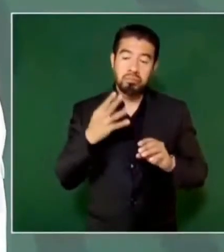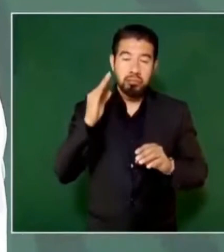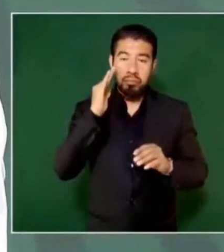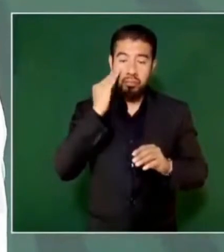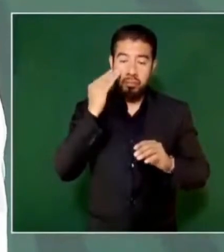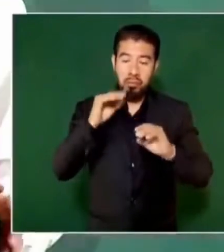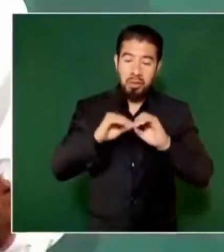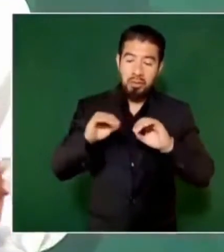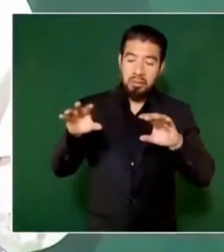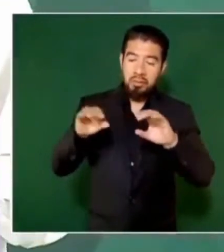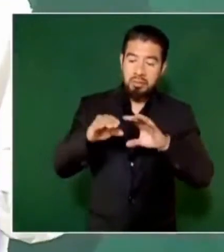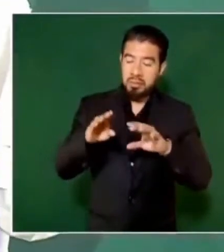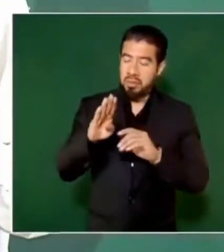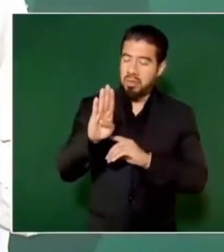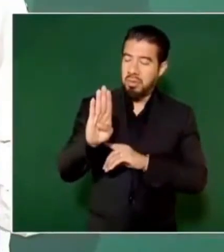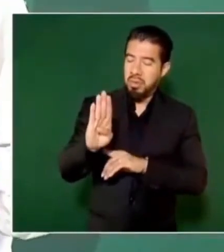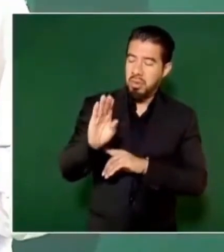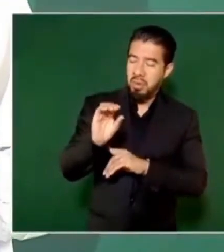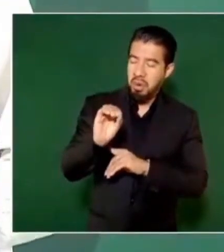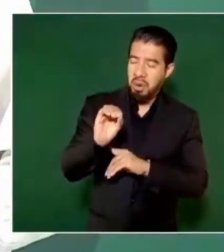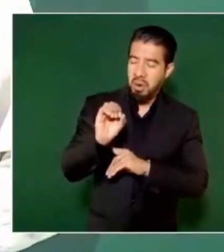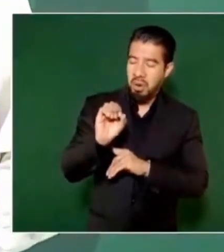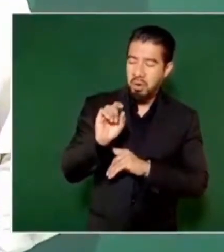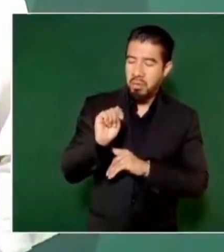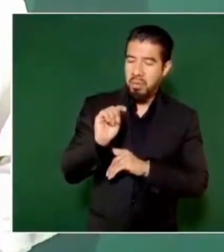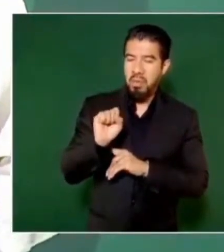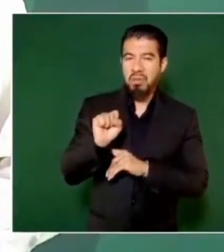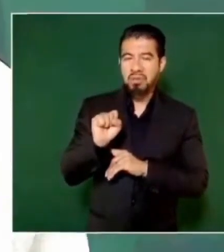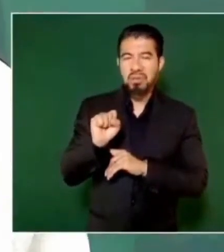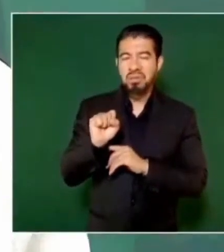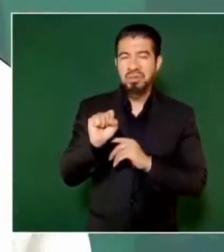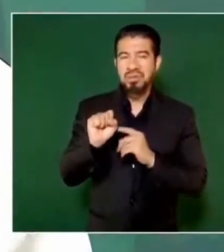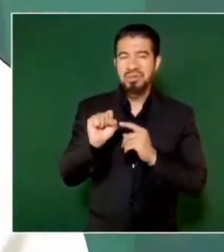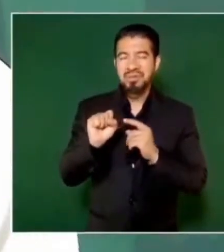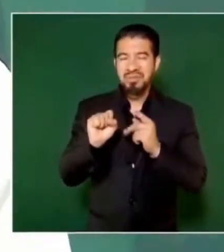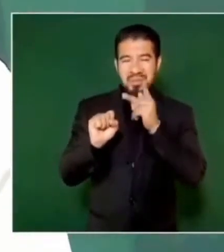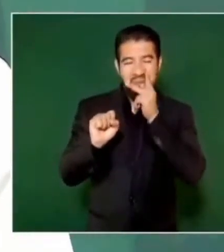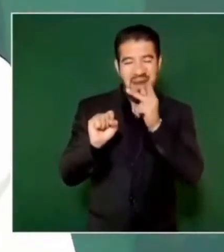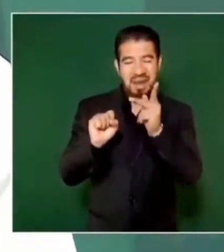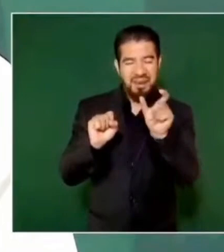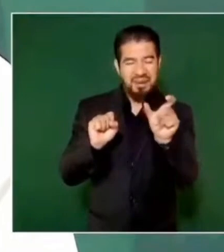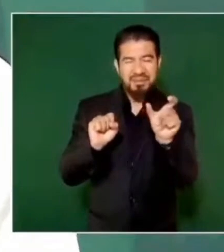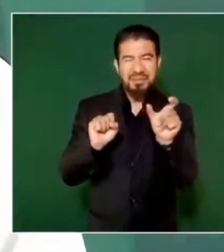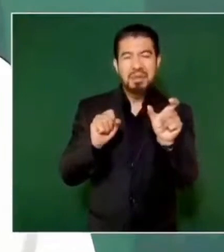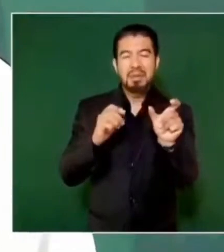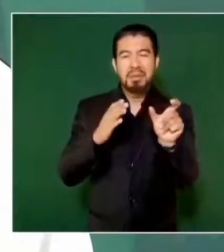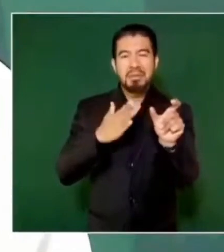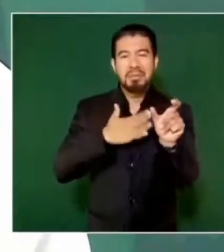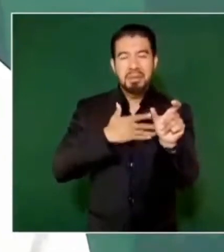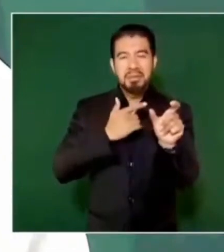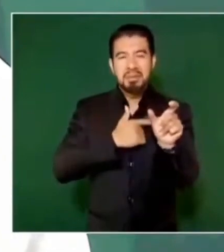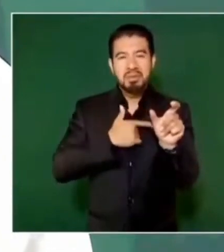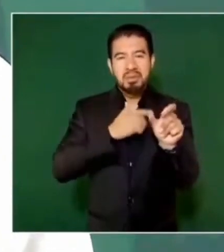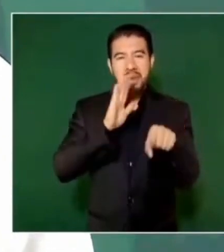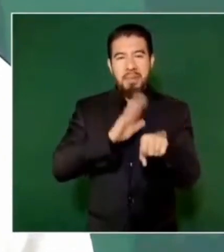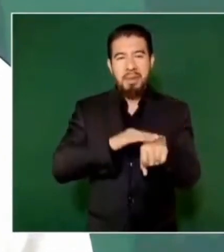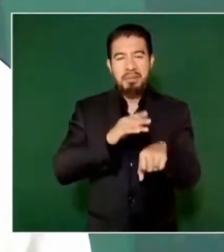No me gusta decir bots porque es mejor decir robot.